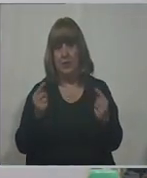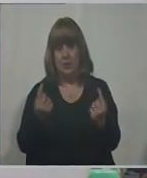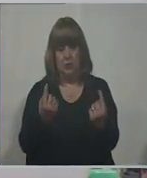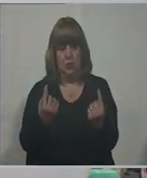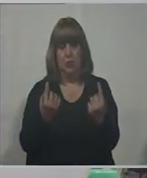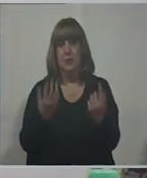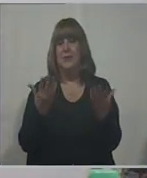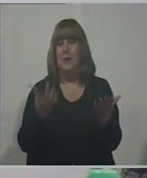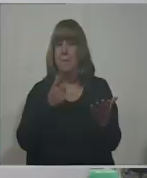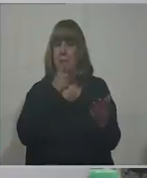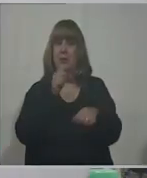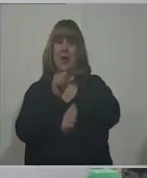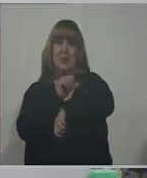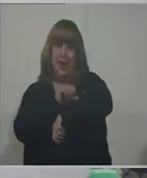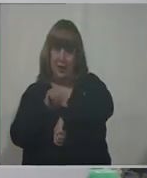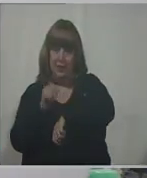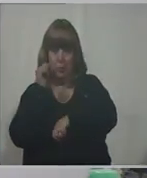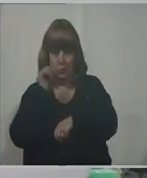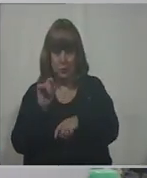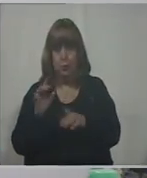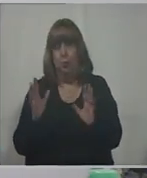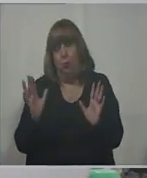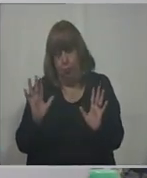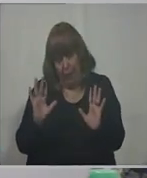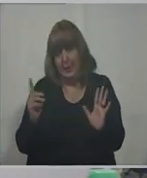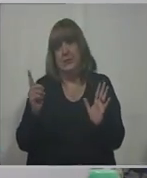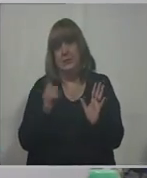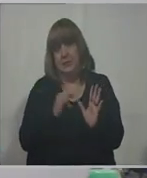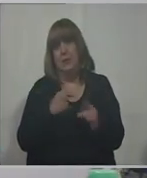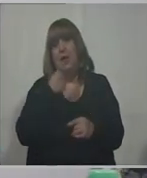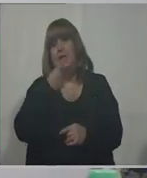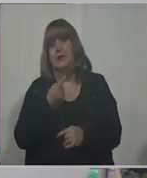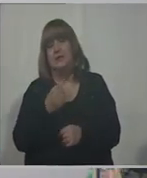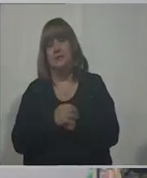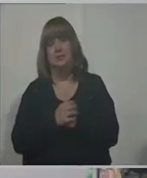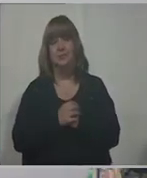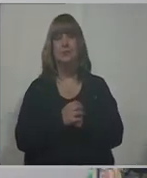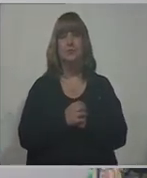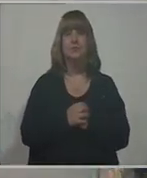todo parece indicar que llegarían en condiciones. Vamos a escuchar la palabra de sus protagonistas.